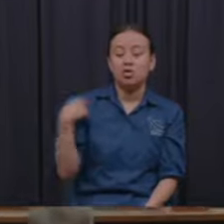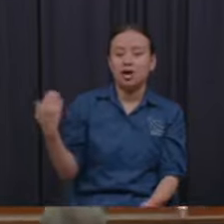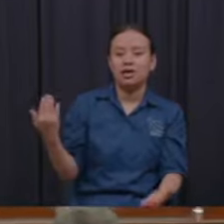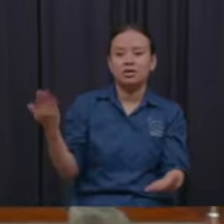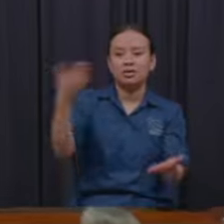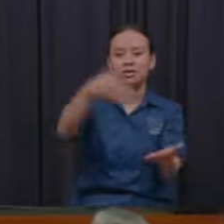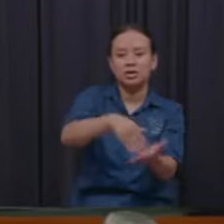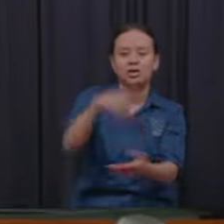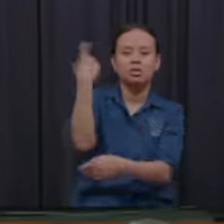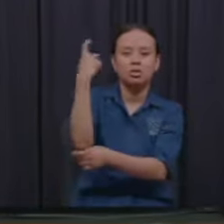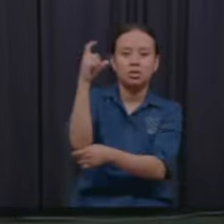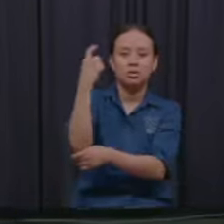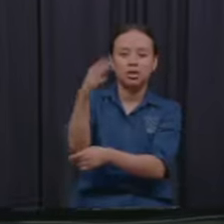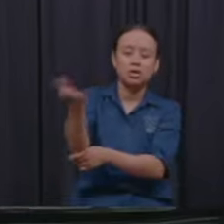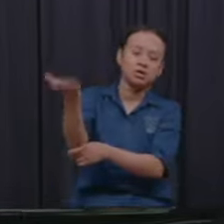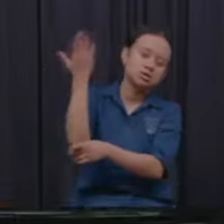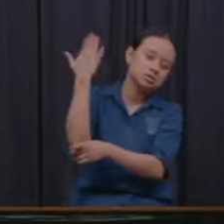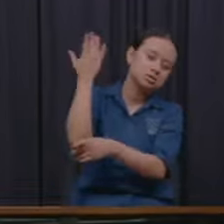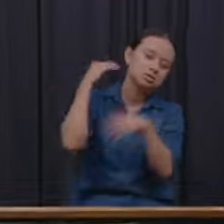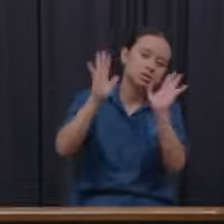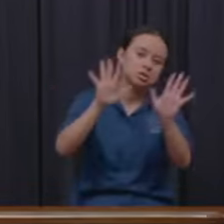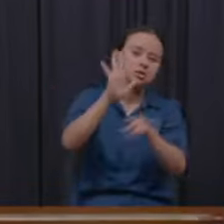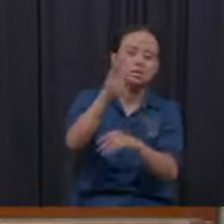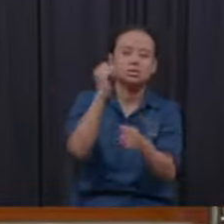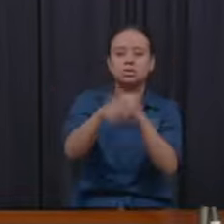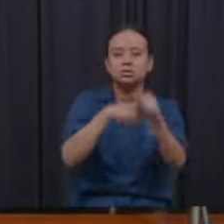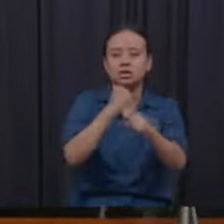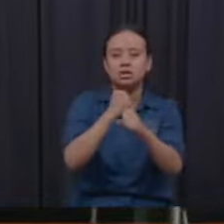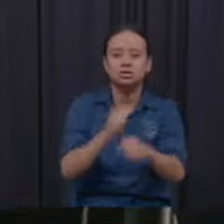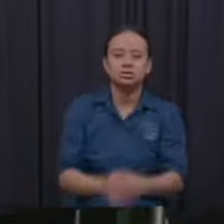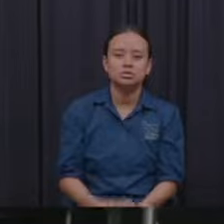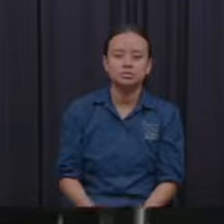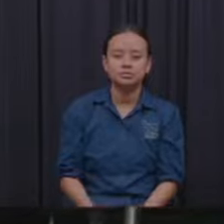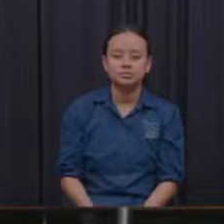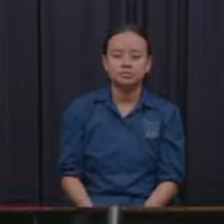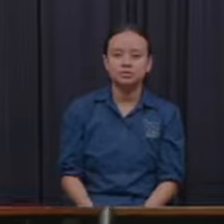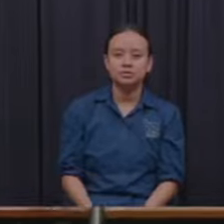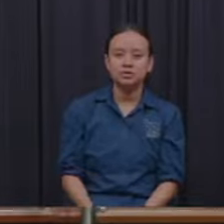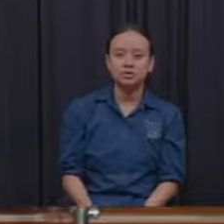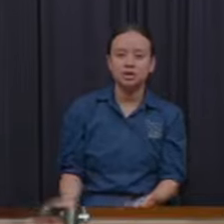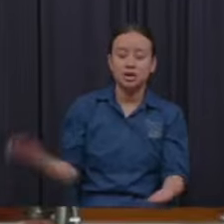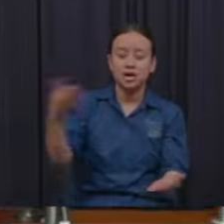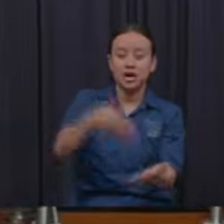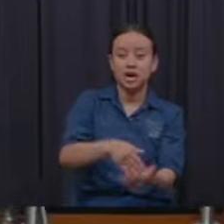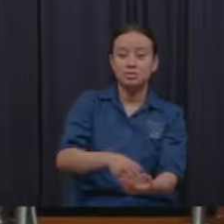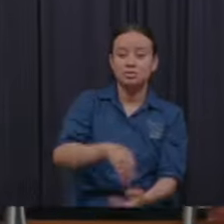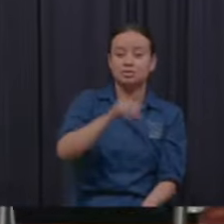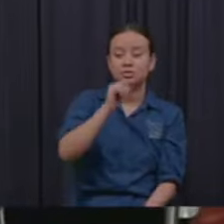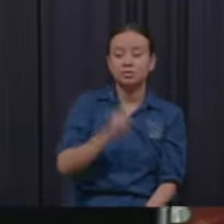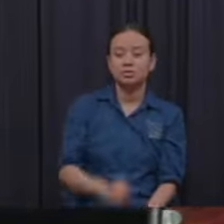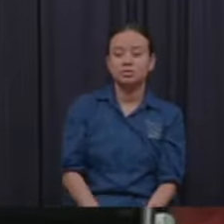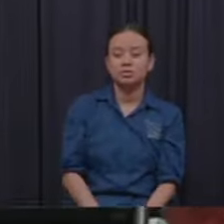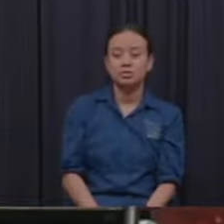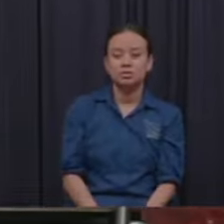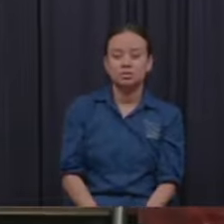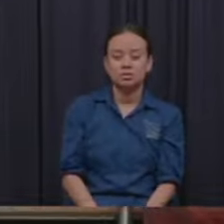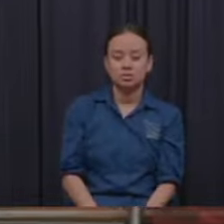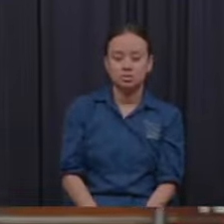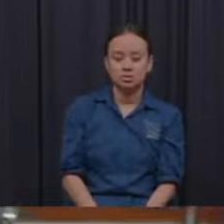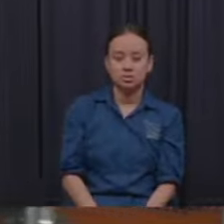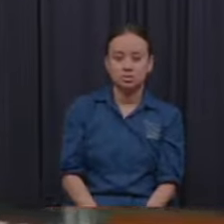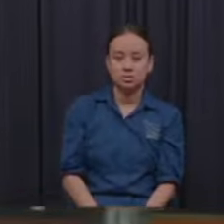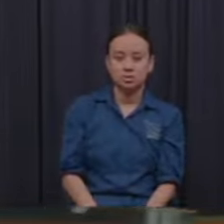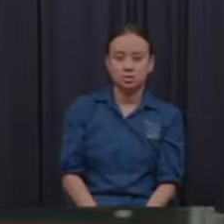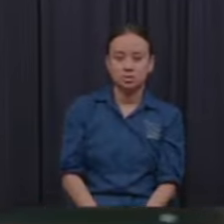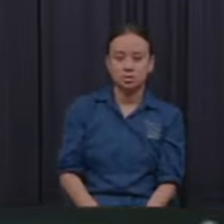bueno, llegamos tarde porque ese viaje lo hicimos por tierra. Viajamos 36 horas. Solamente por ir a